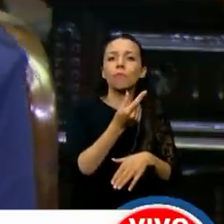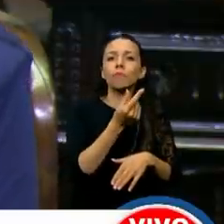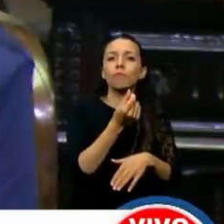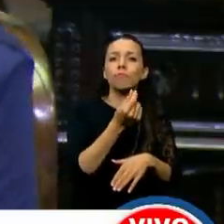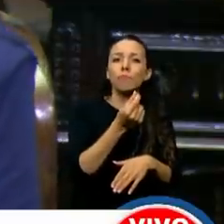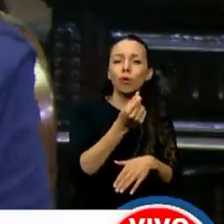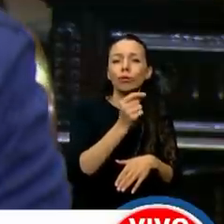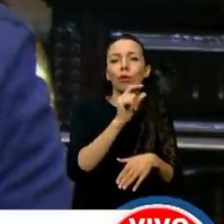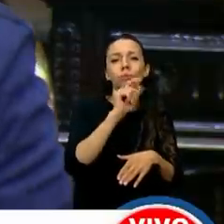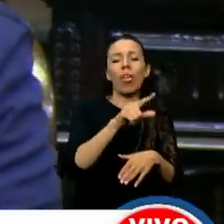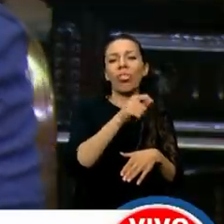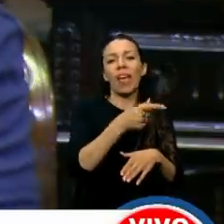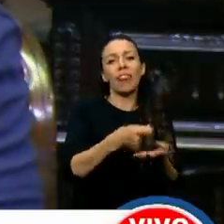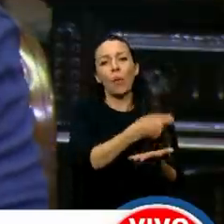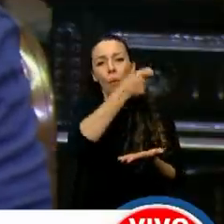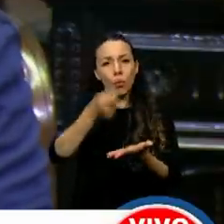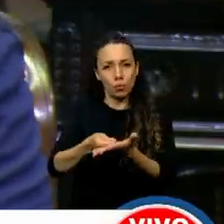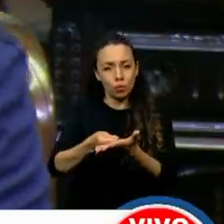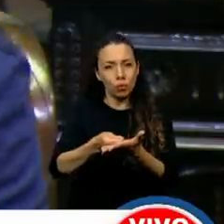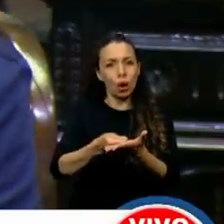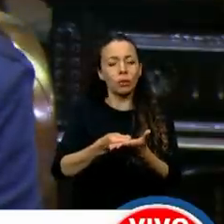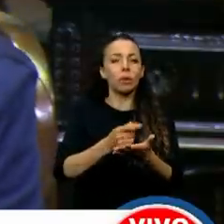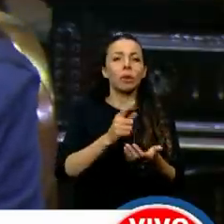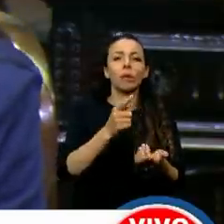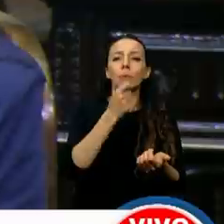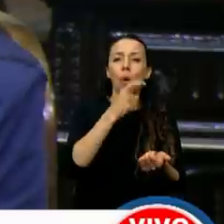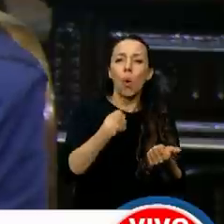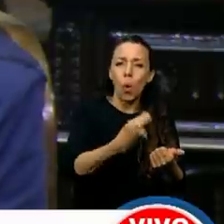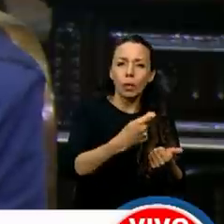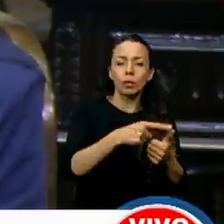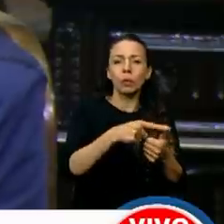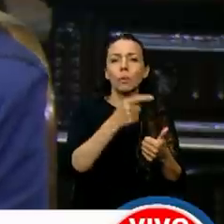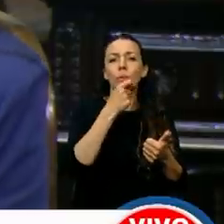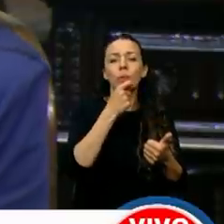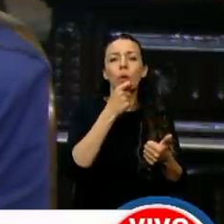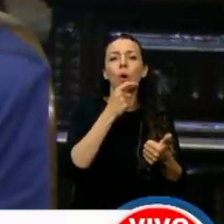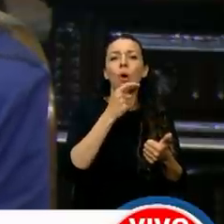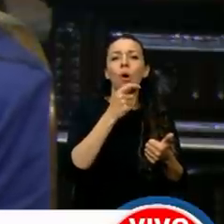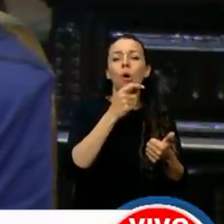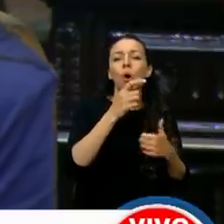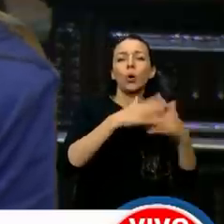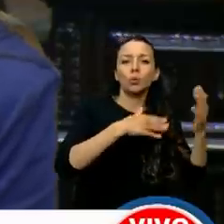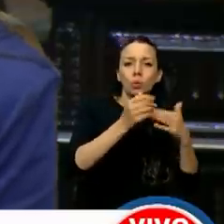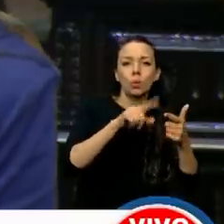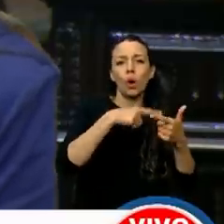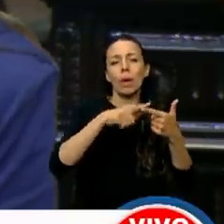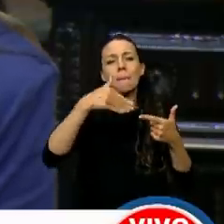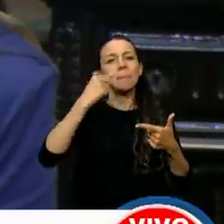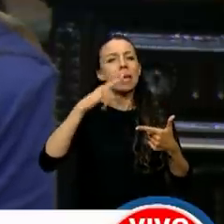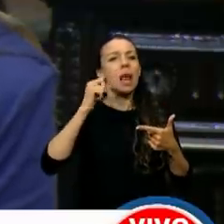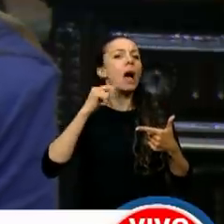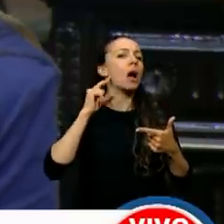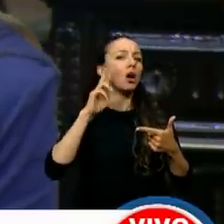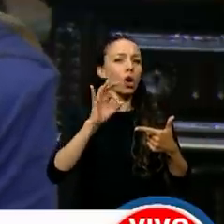retornos en causas que puedo nombrar como austral construcciones milagro salas